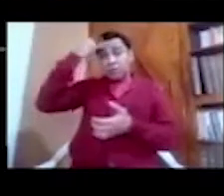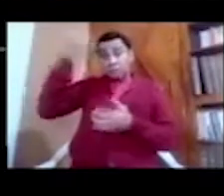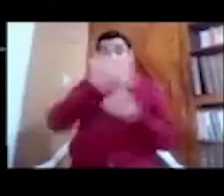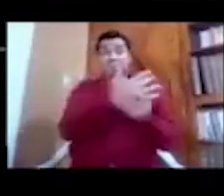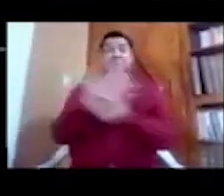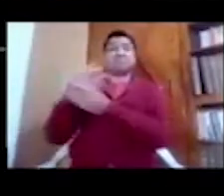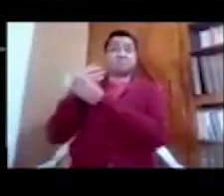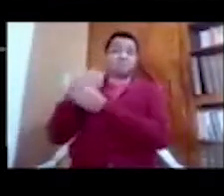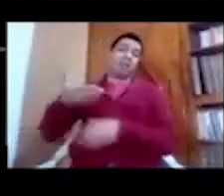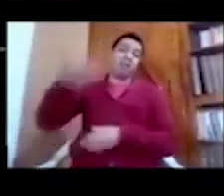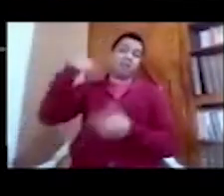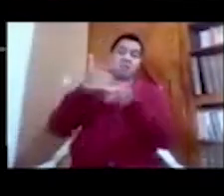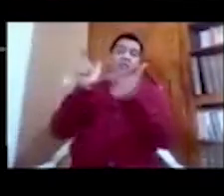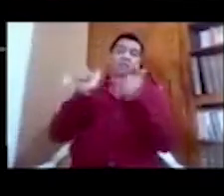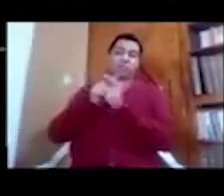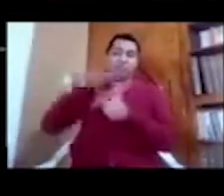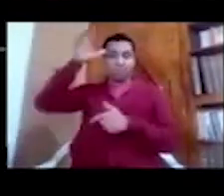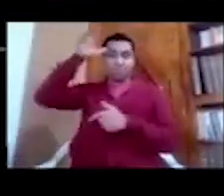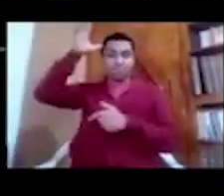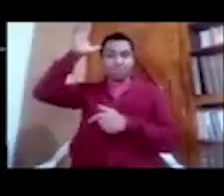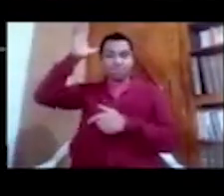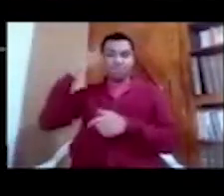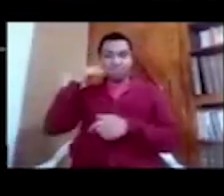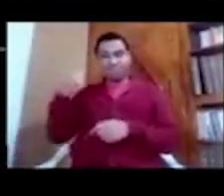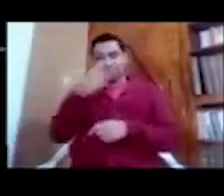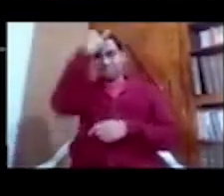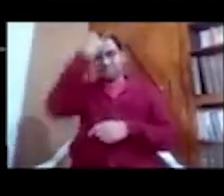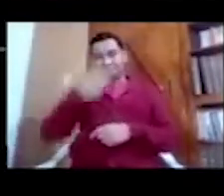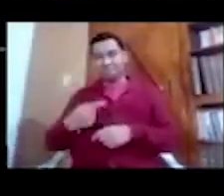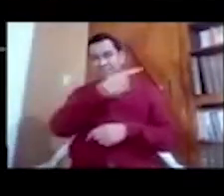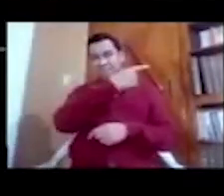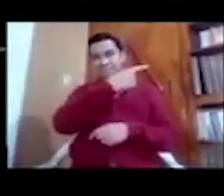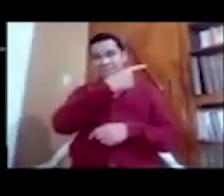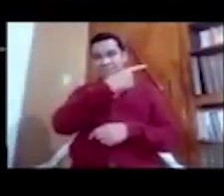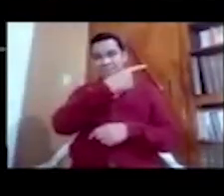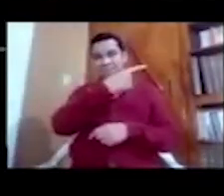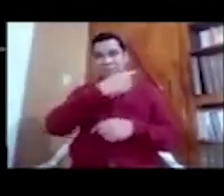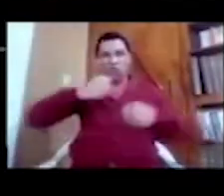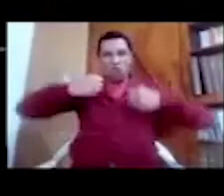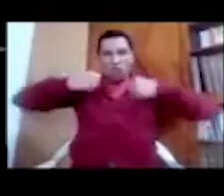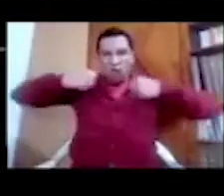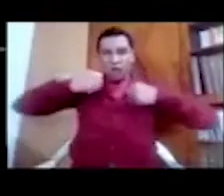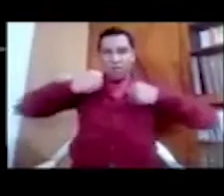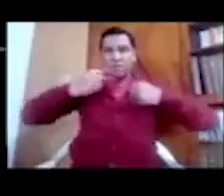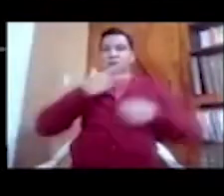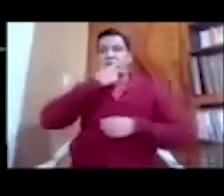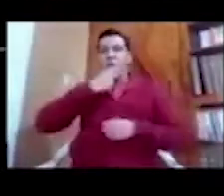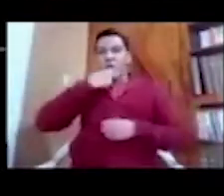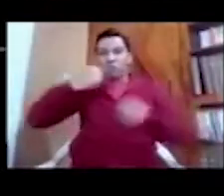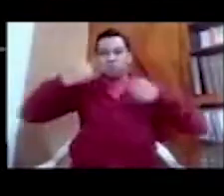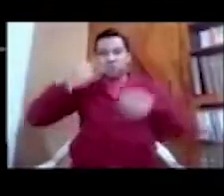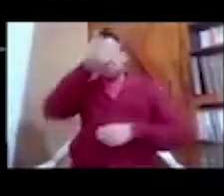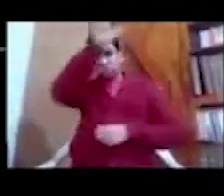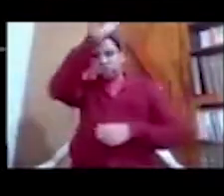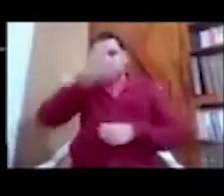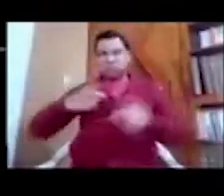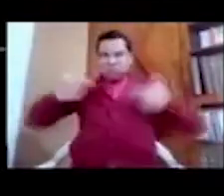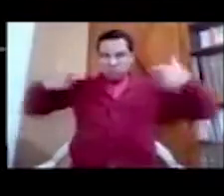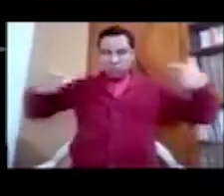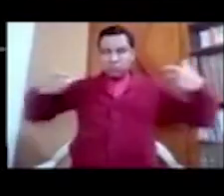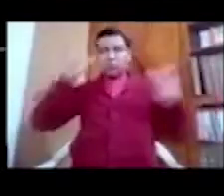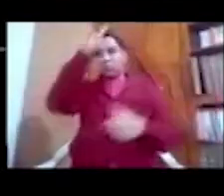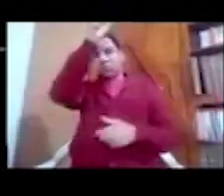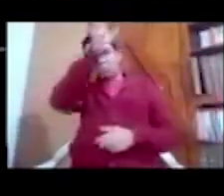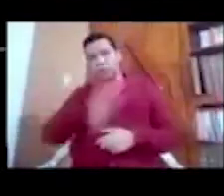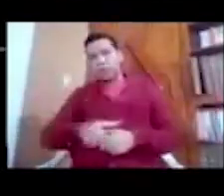de un sistema de poder donde la fuerza, el culto al hombre fuerte, el culto a la fuerza política